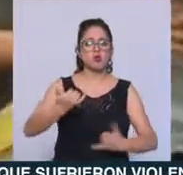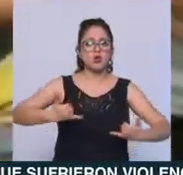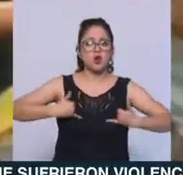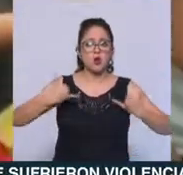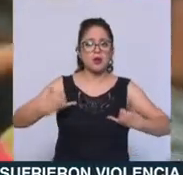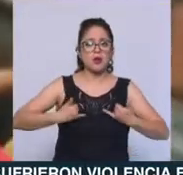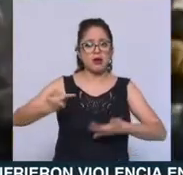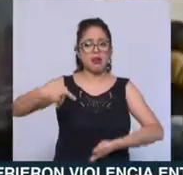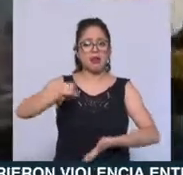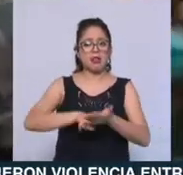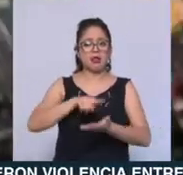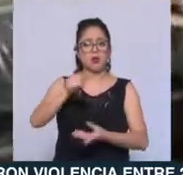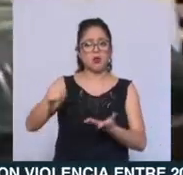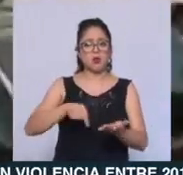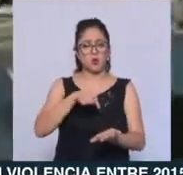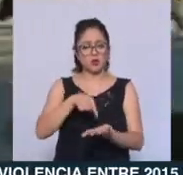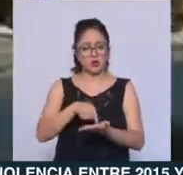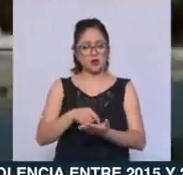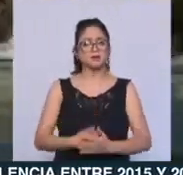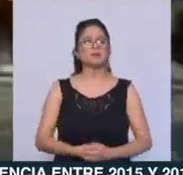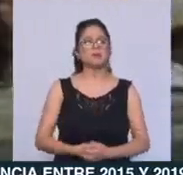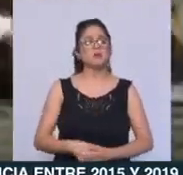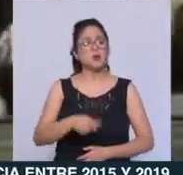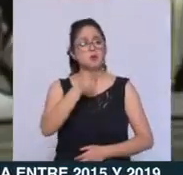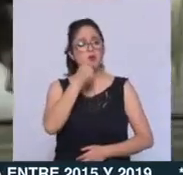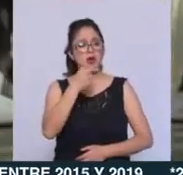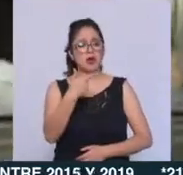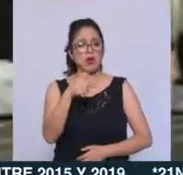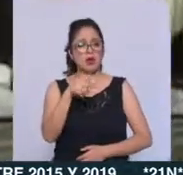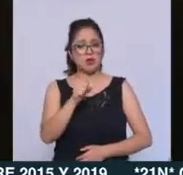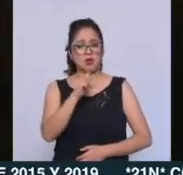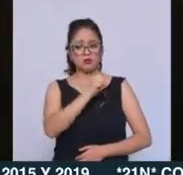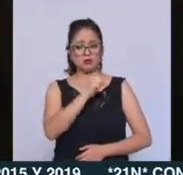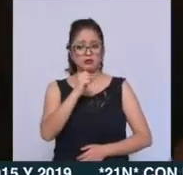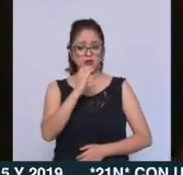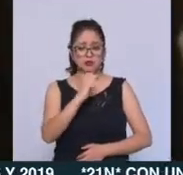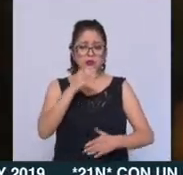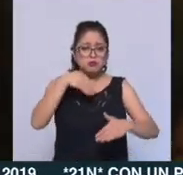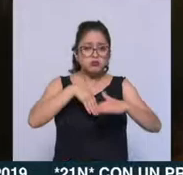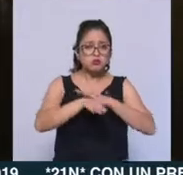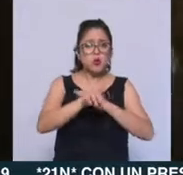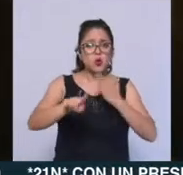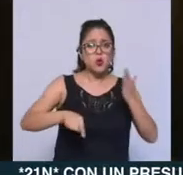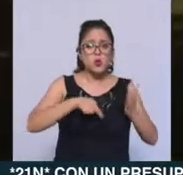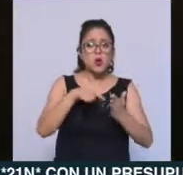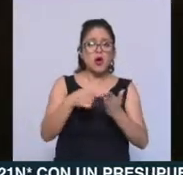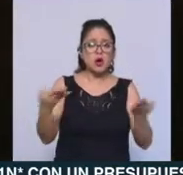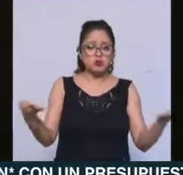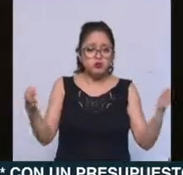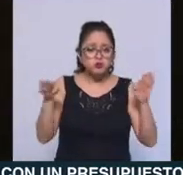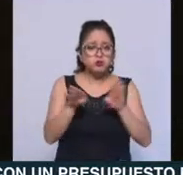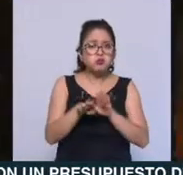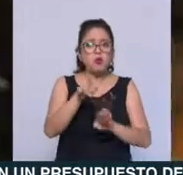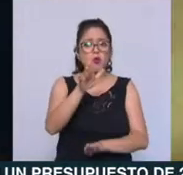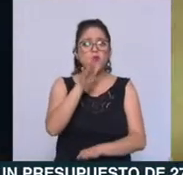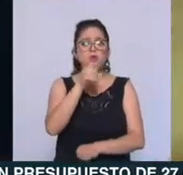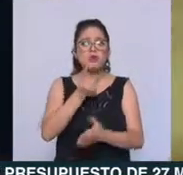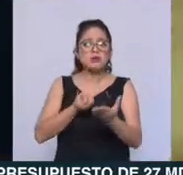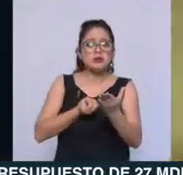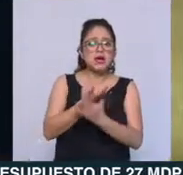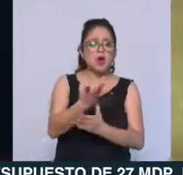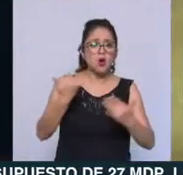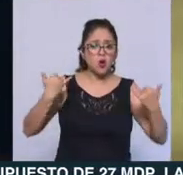el establecimiento. Granaderos de la Secretaría de Seguridad Pública arribaron al lugar cerrando el único acceso de salida.